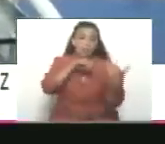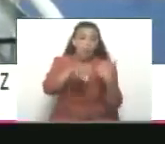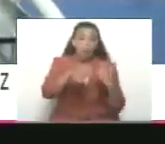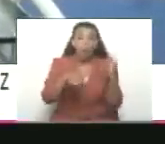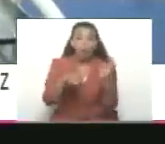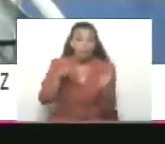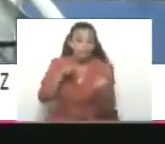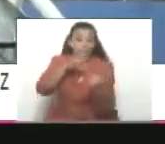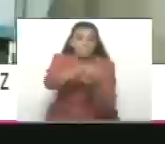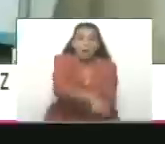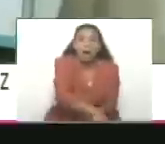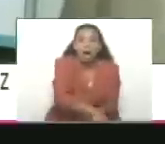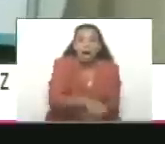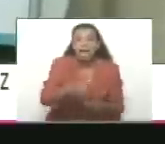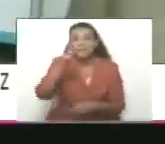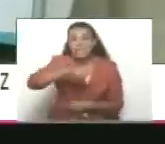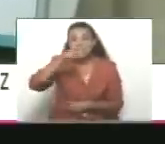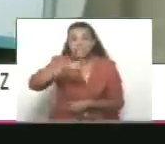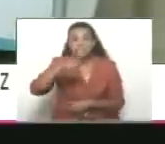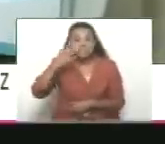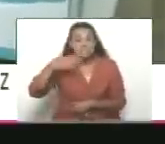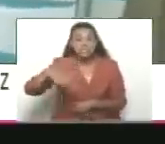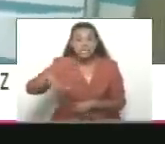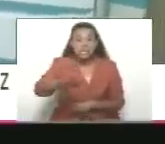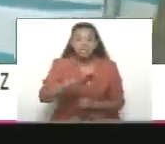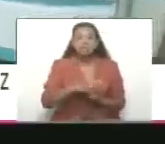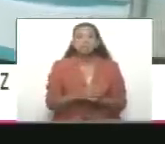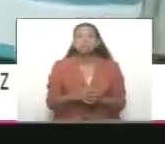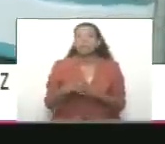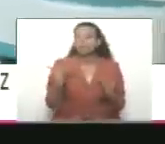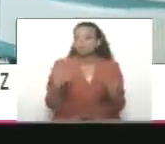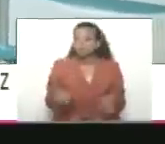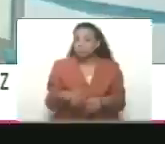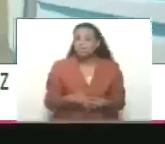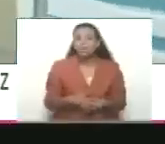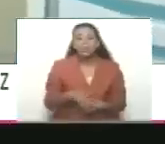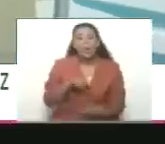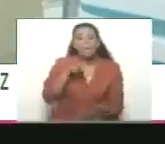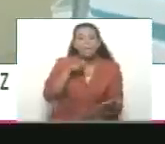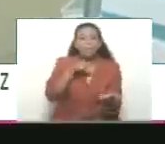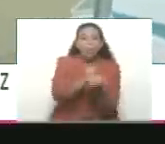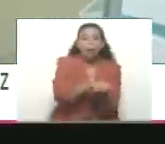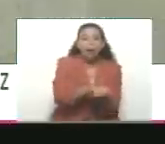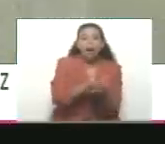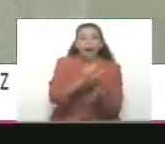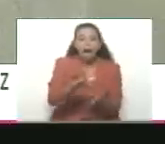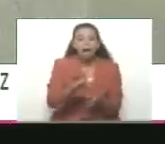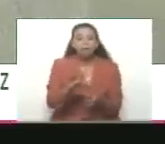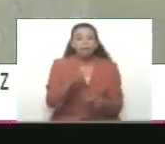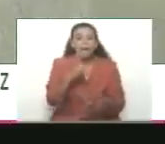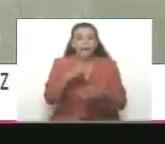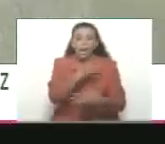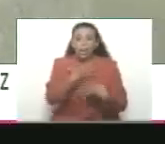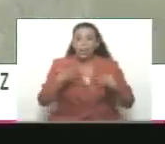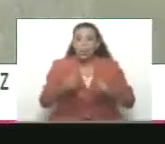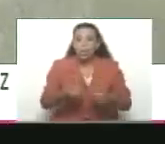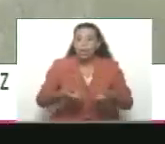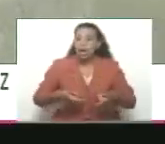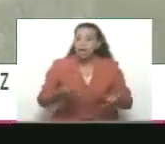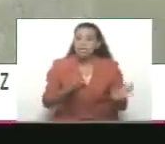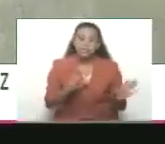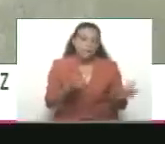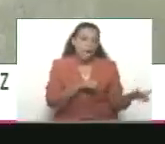un accidente y necesita la especialidad Aquí vamos a contar con los especialistas en traumatología para bueno curarlo y darle de alta al